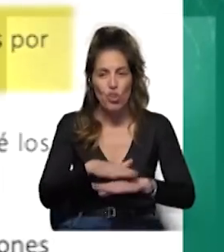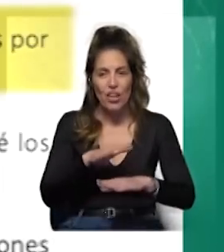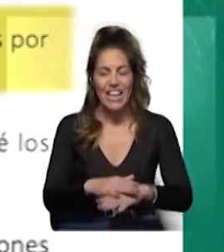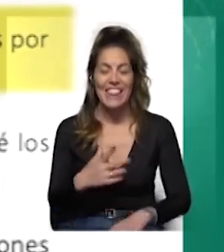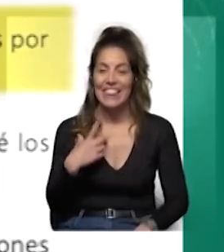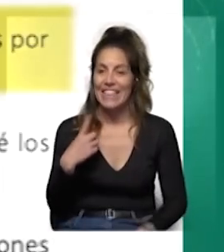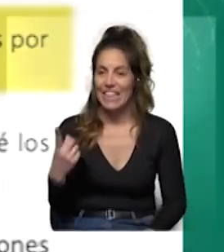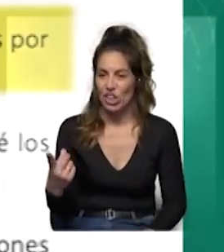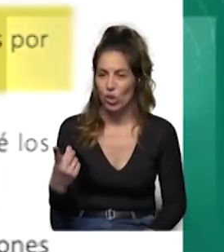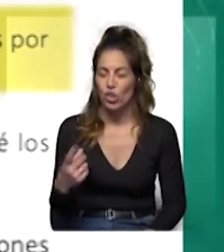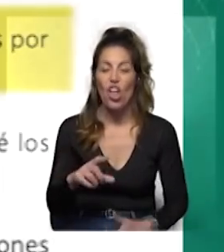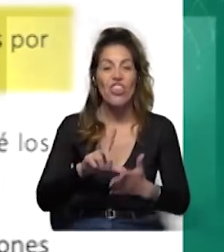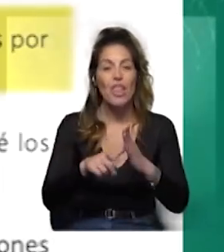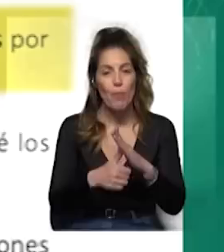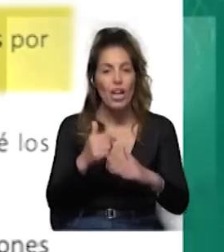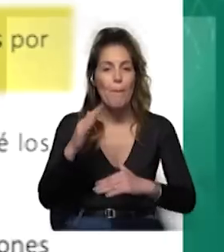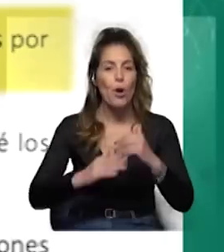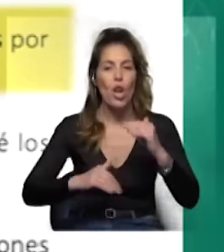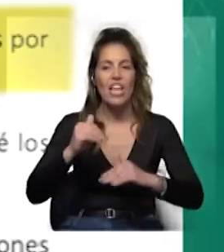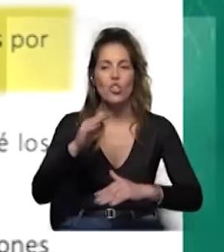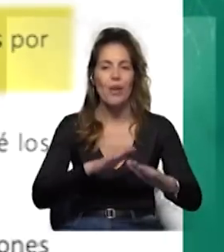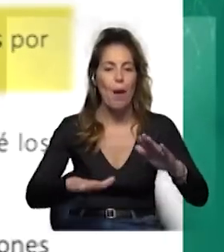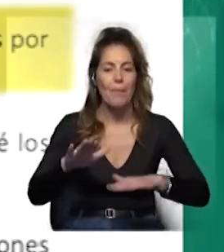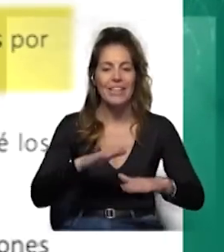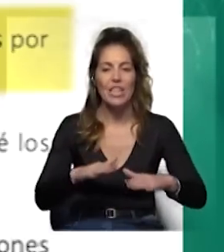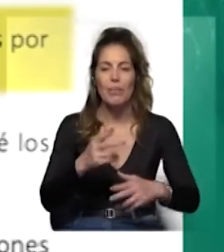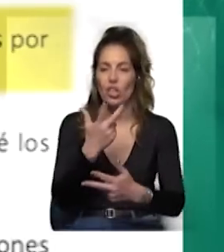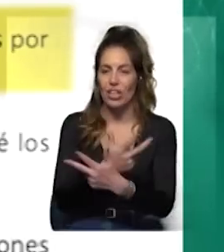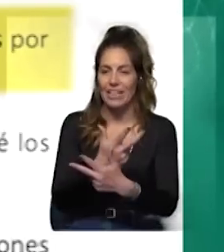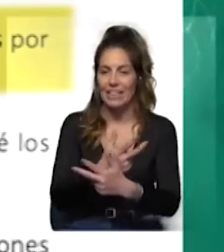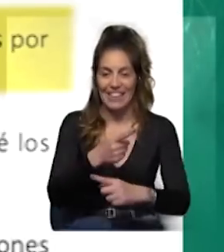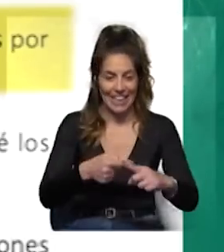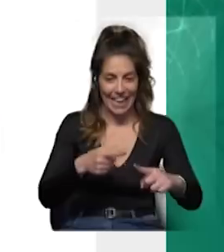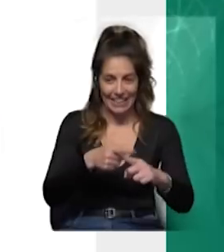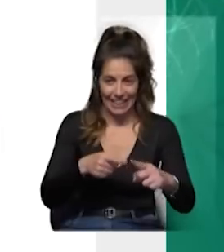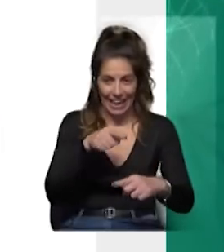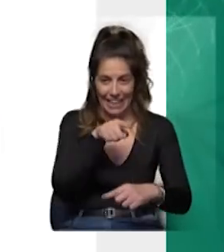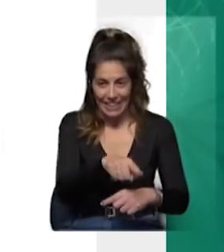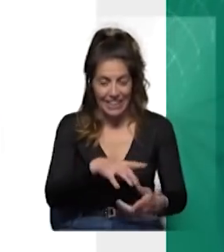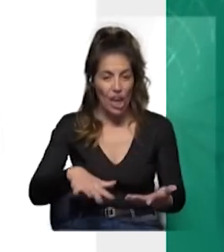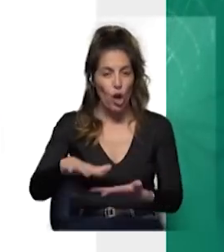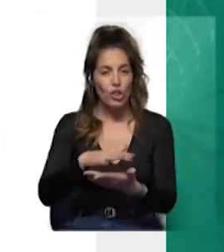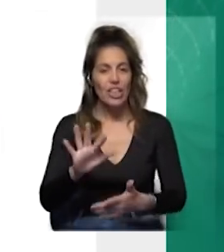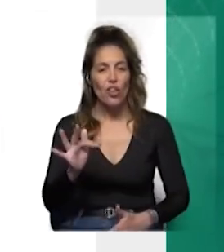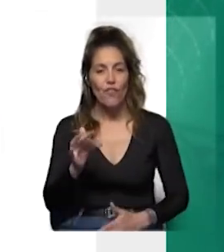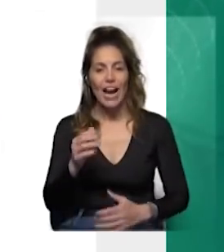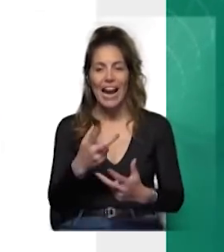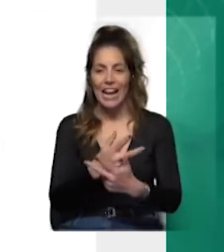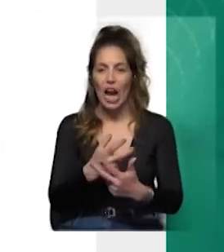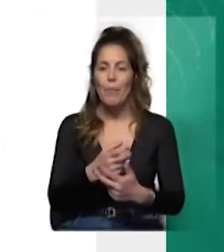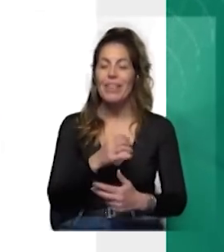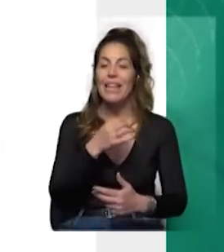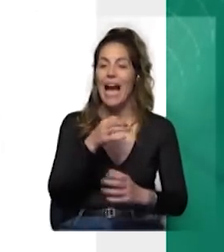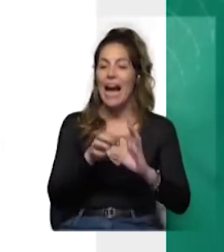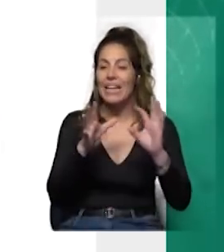directorio en la demora por las obras de mantenimiento de la refinería de La teja en este contexto fancap aclaró que el 26 de